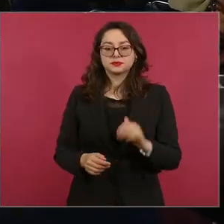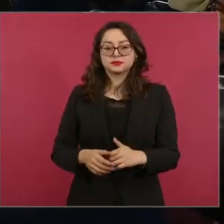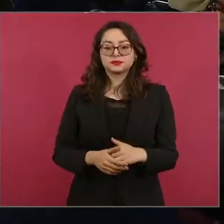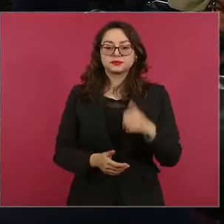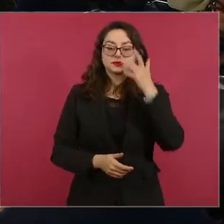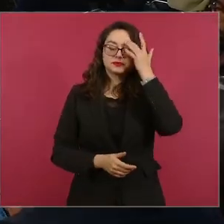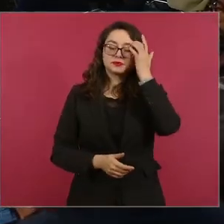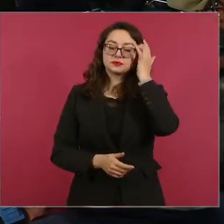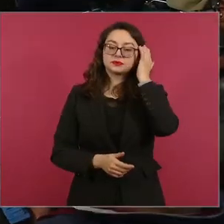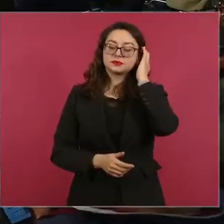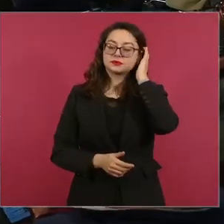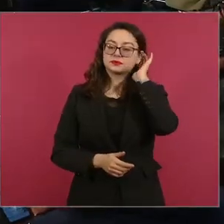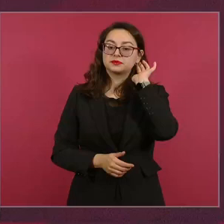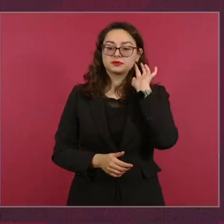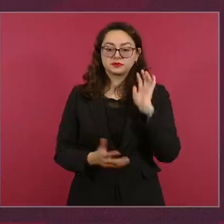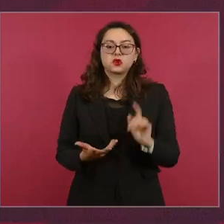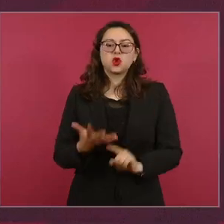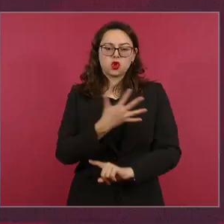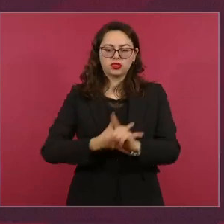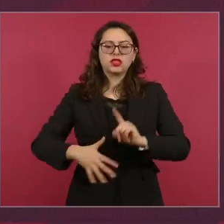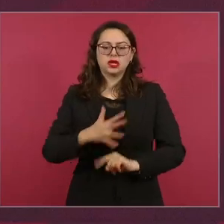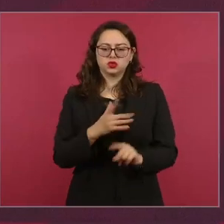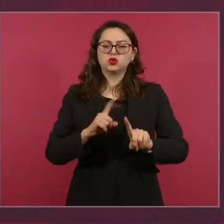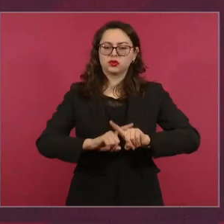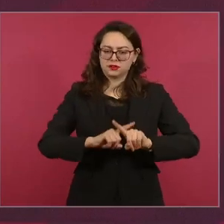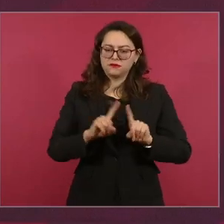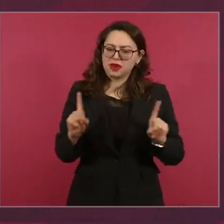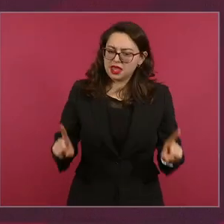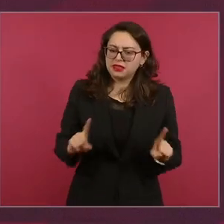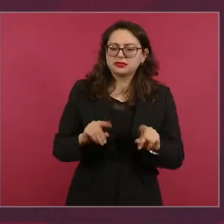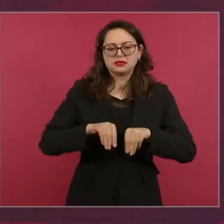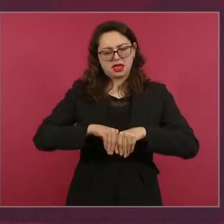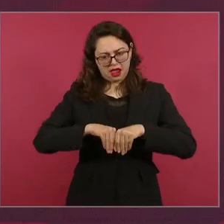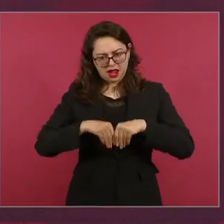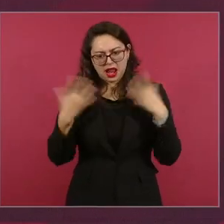Son circunstancias, ¿no? No